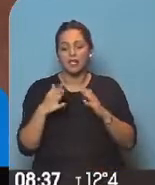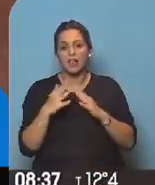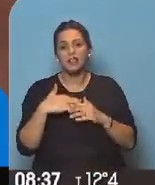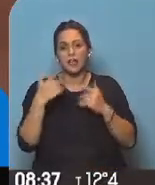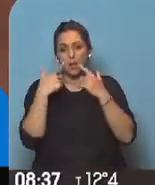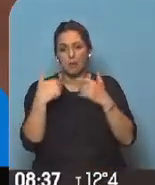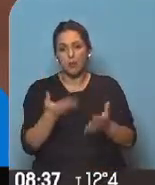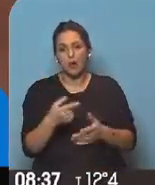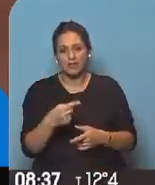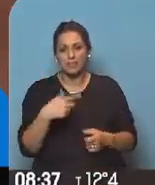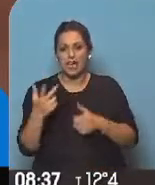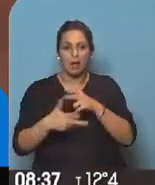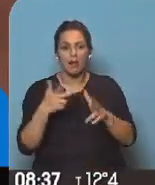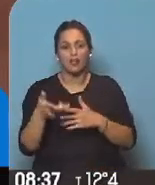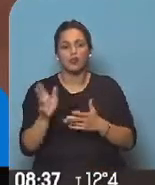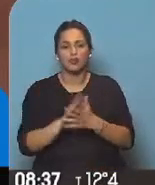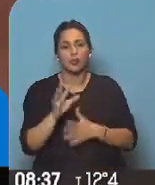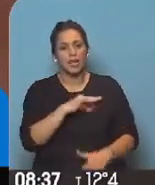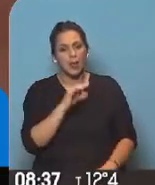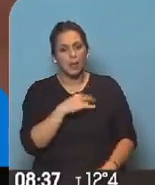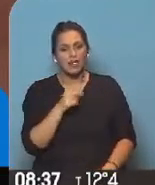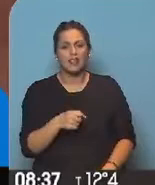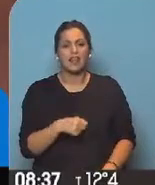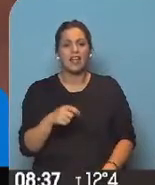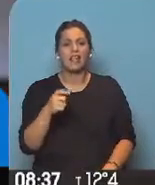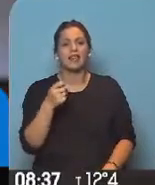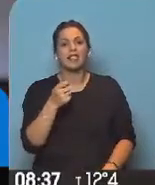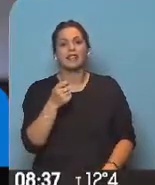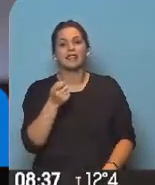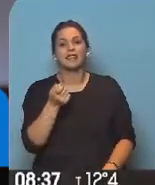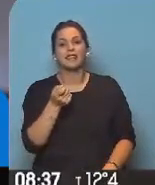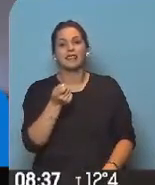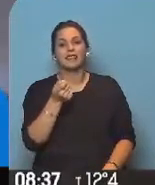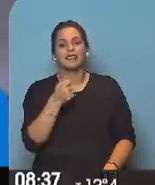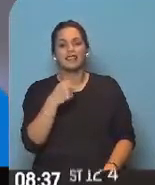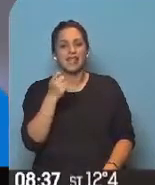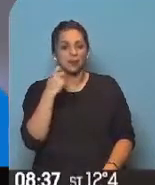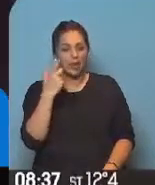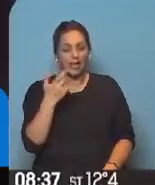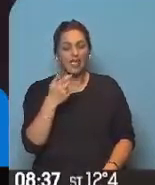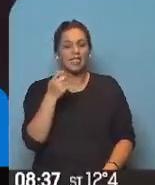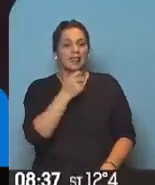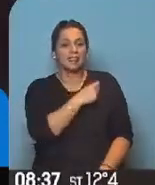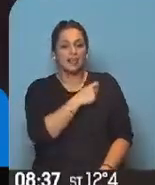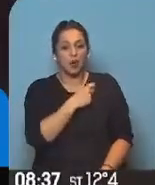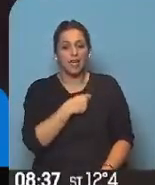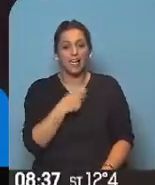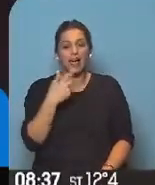nuevo tatuaje trabajando de la vida y ya me sé yo también tengo una mirada y así de repente se levanta la